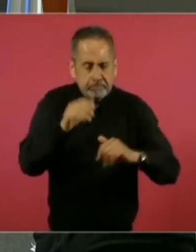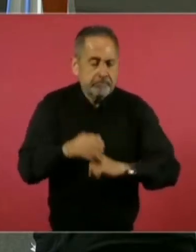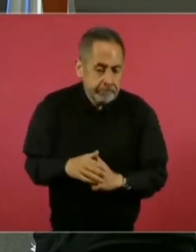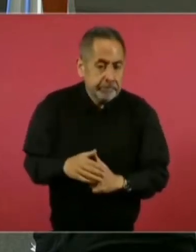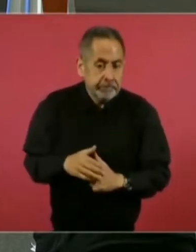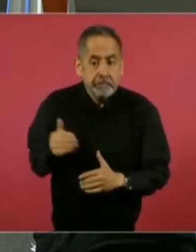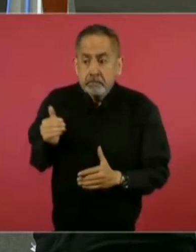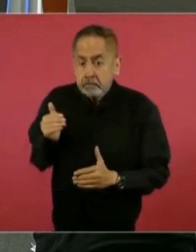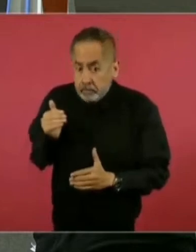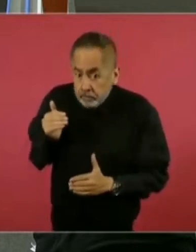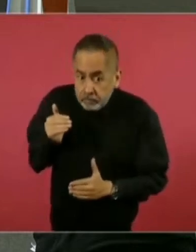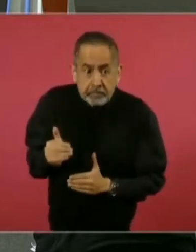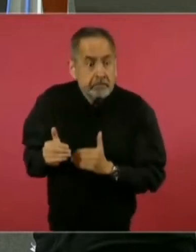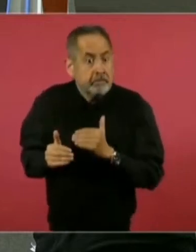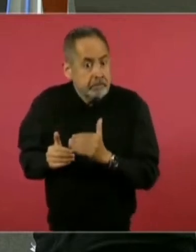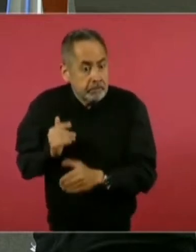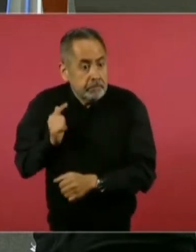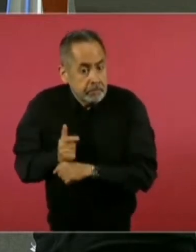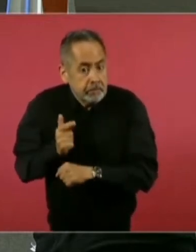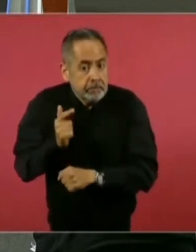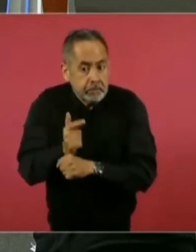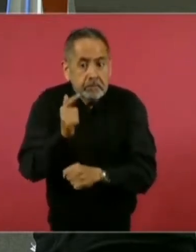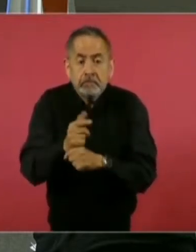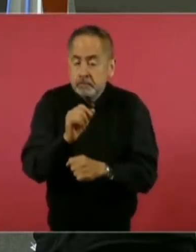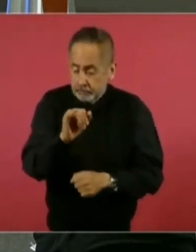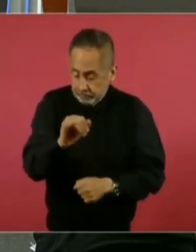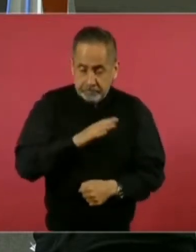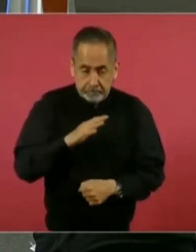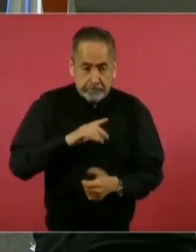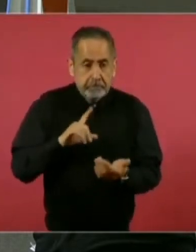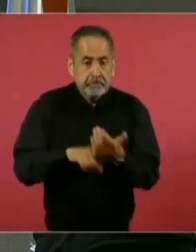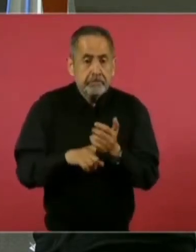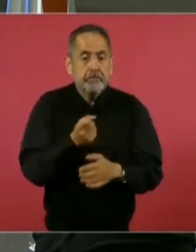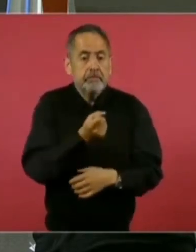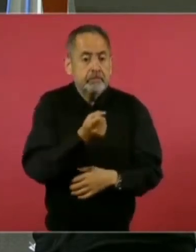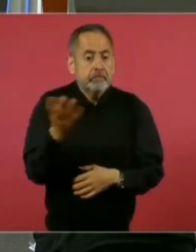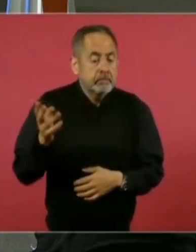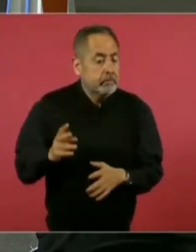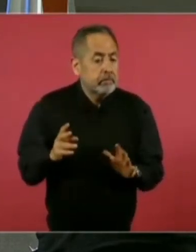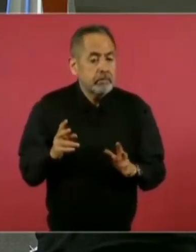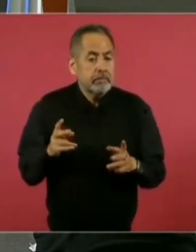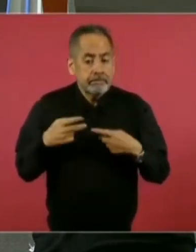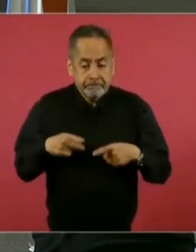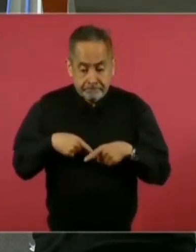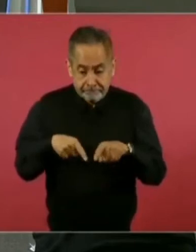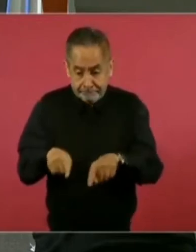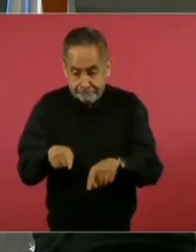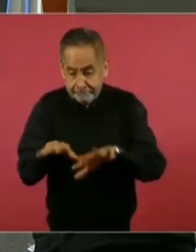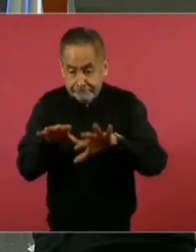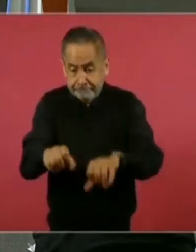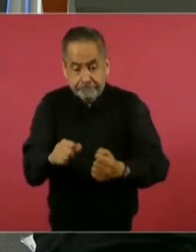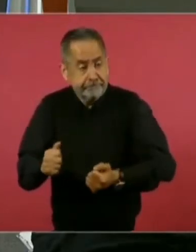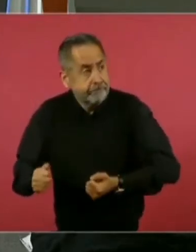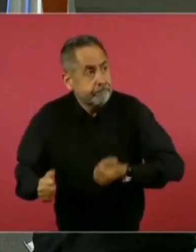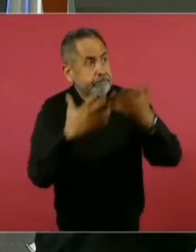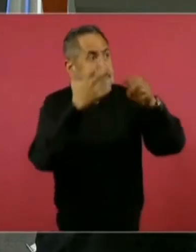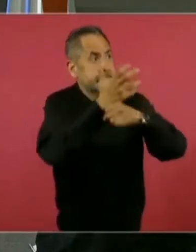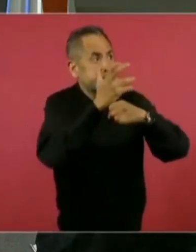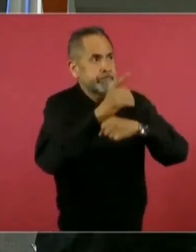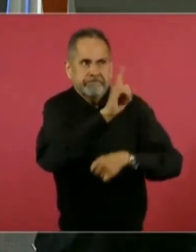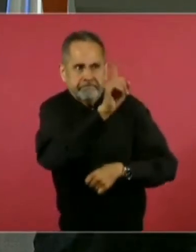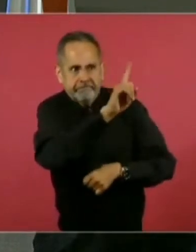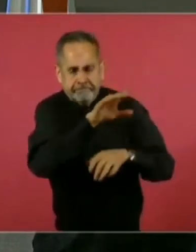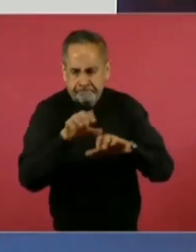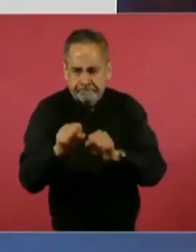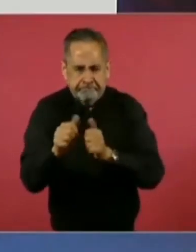pudimos avanzar, pues a cambio de detener la extradición a Estados